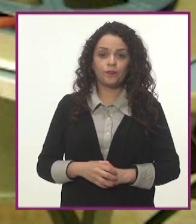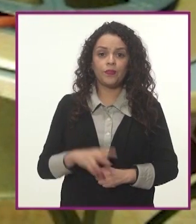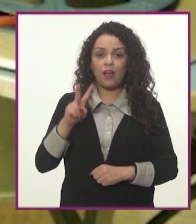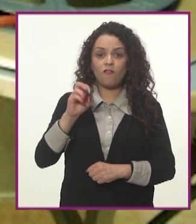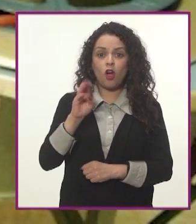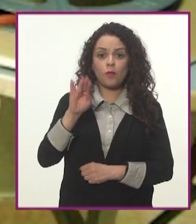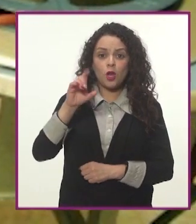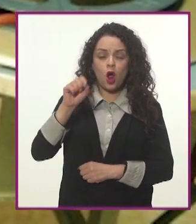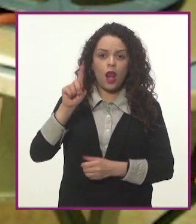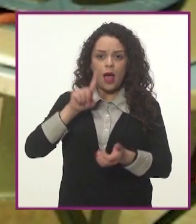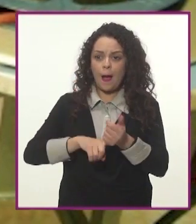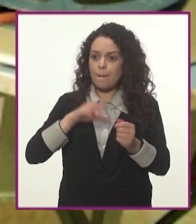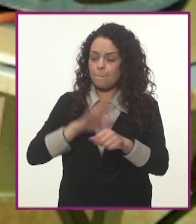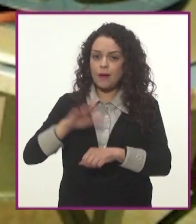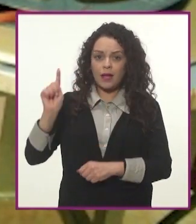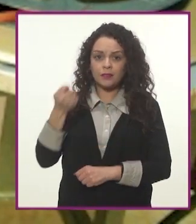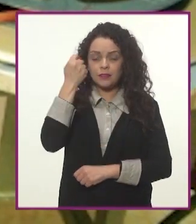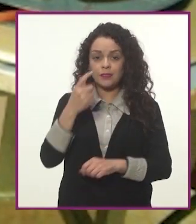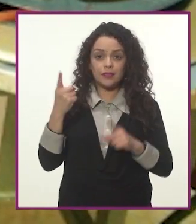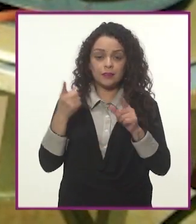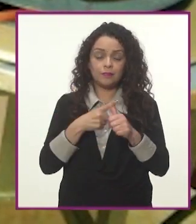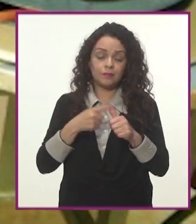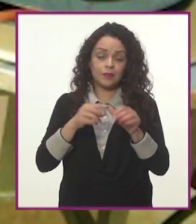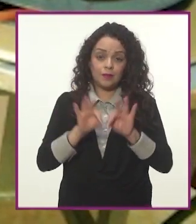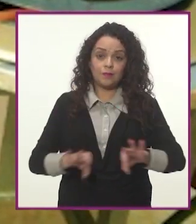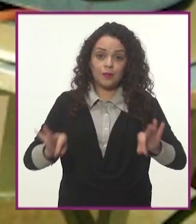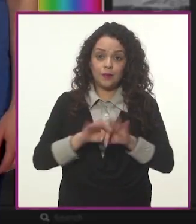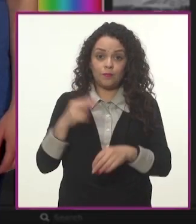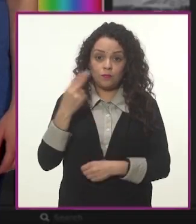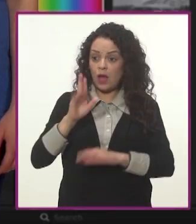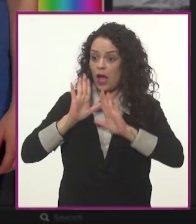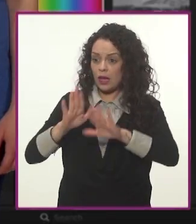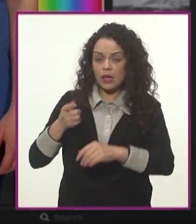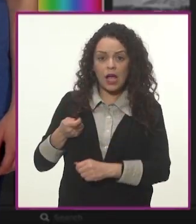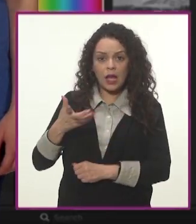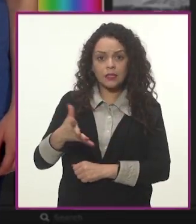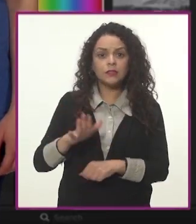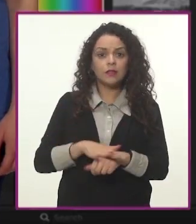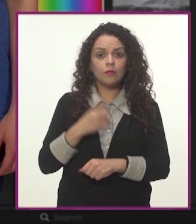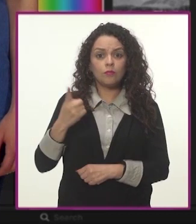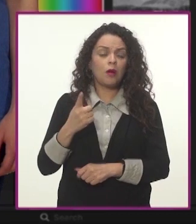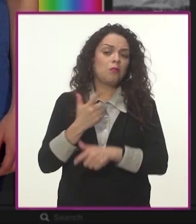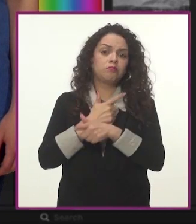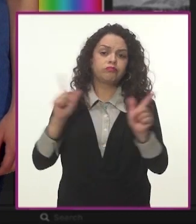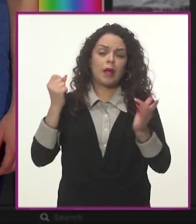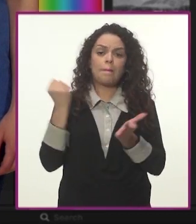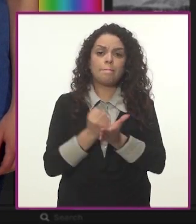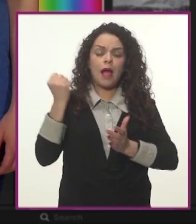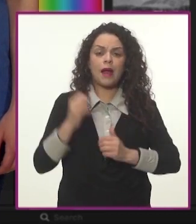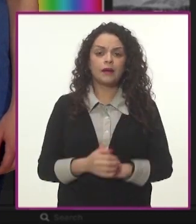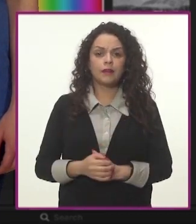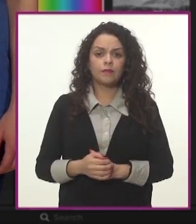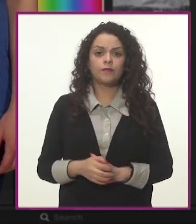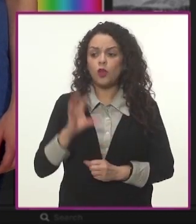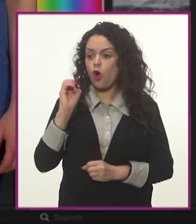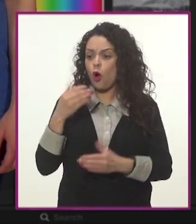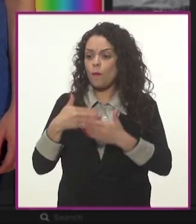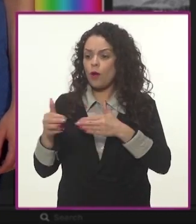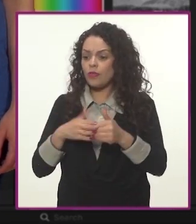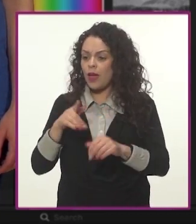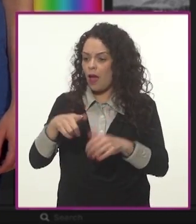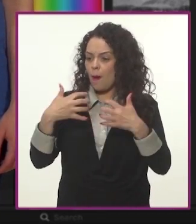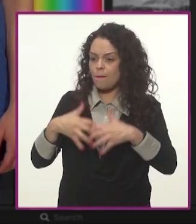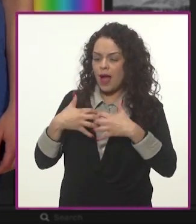elemento tecnológico de la sala de montaje y se ha quedado como el nombre genérico para cualquier marca y modelo de máquina. Pero